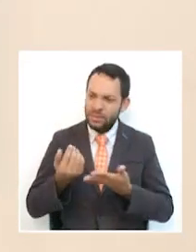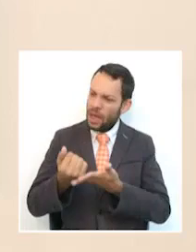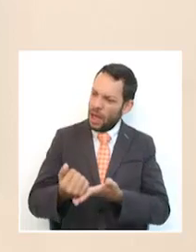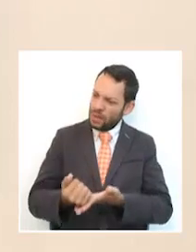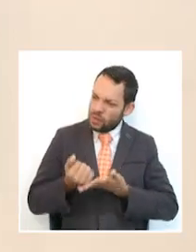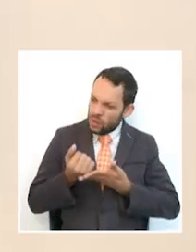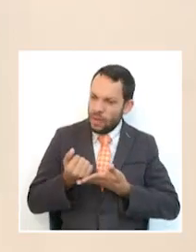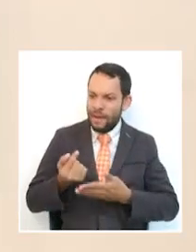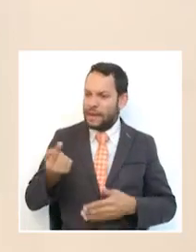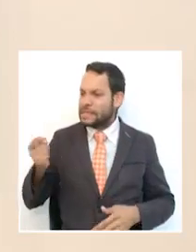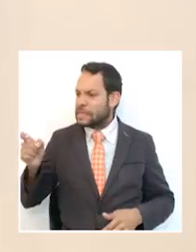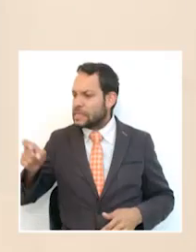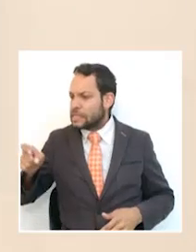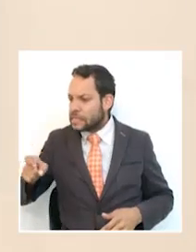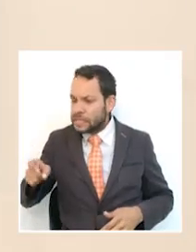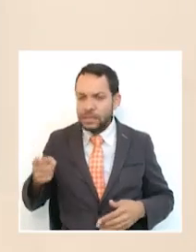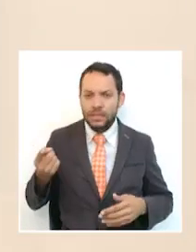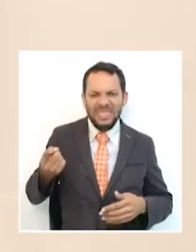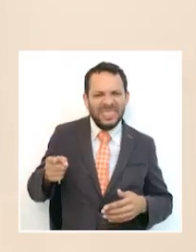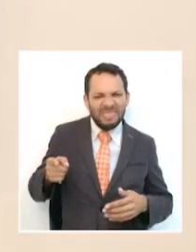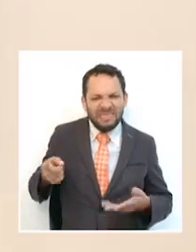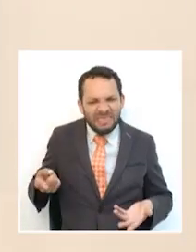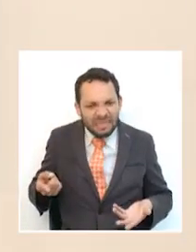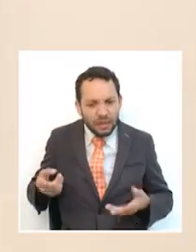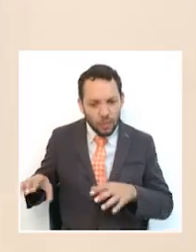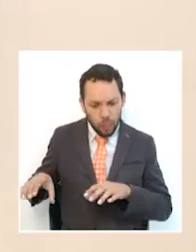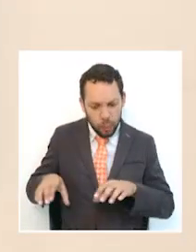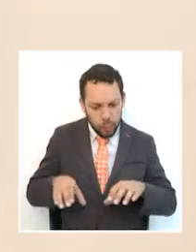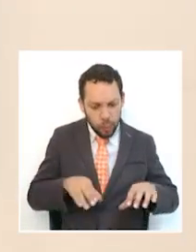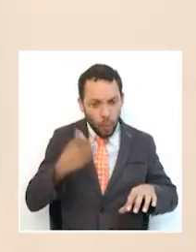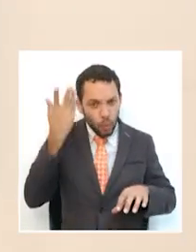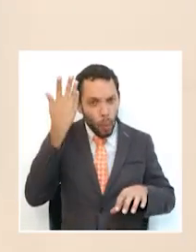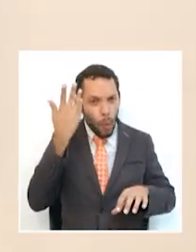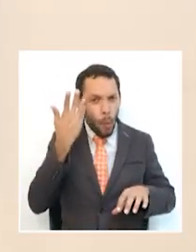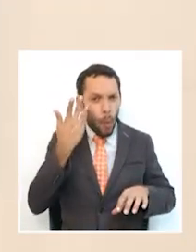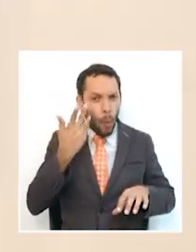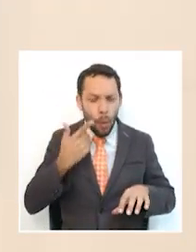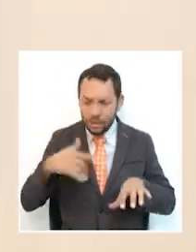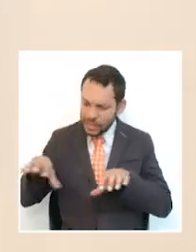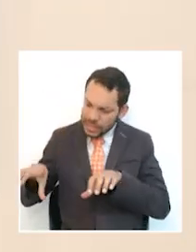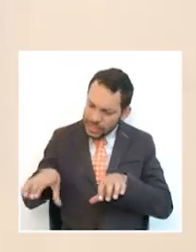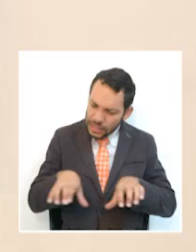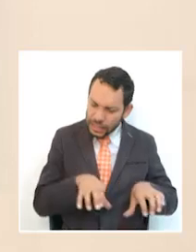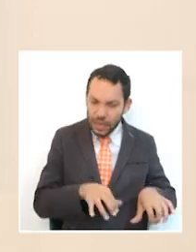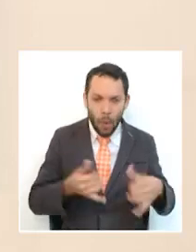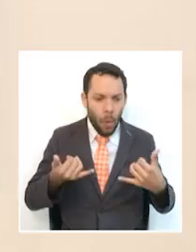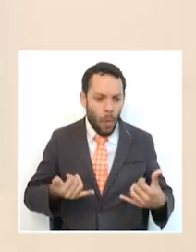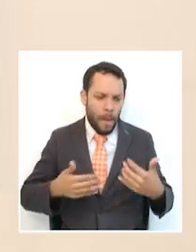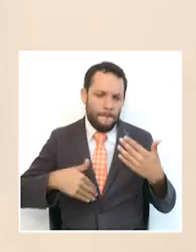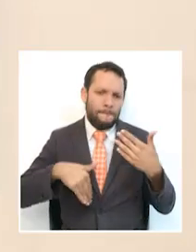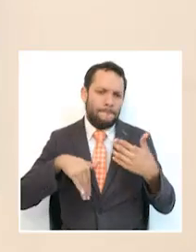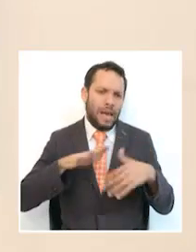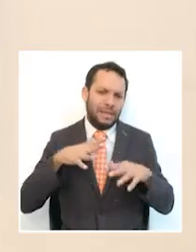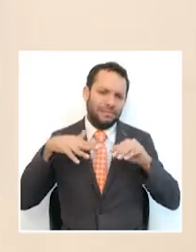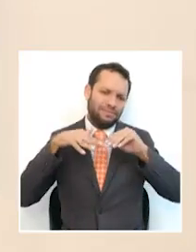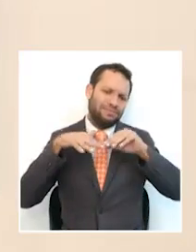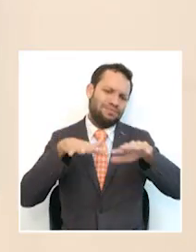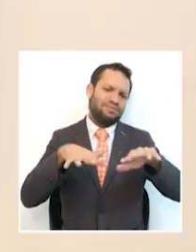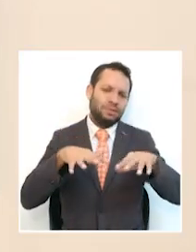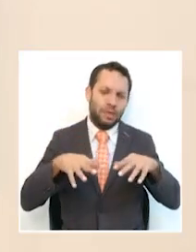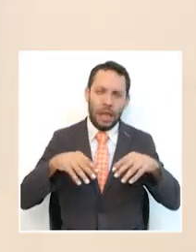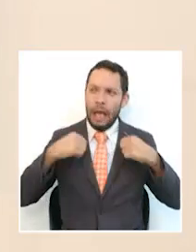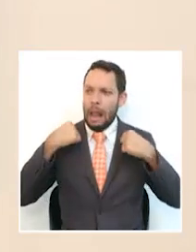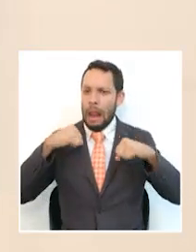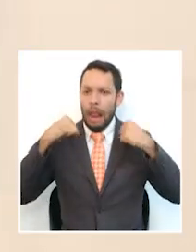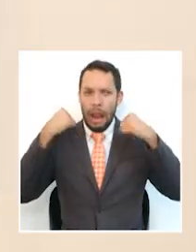necesitamos para aplicar en el día a día en este momento aún más porque hay tanta tensión a nivel global y